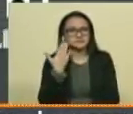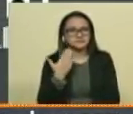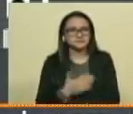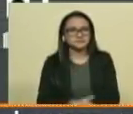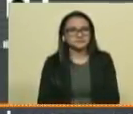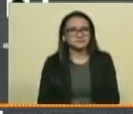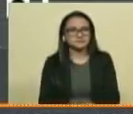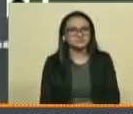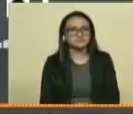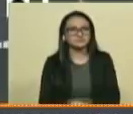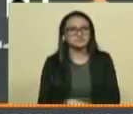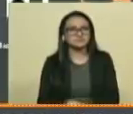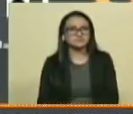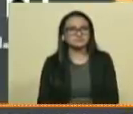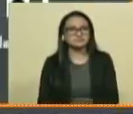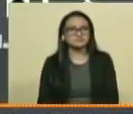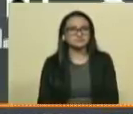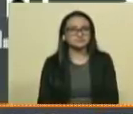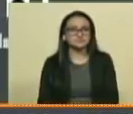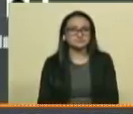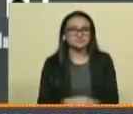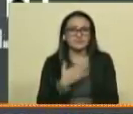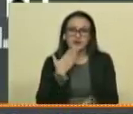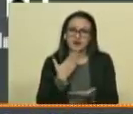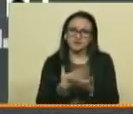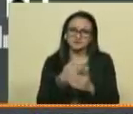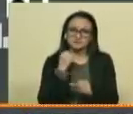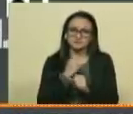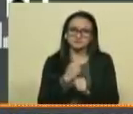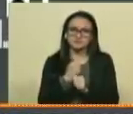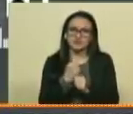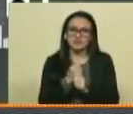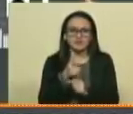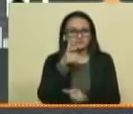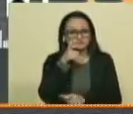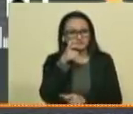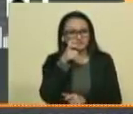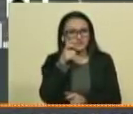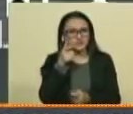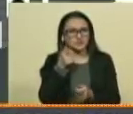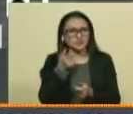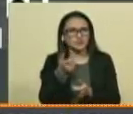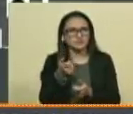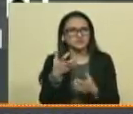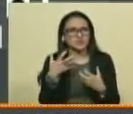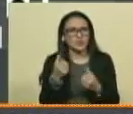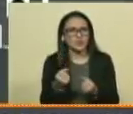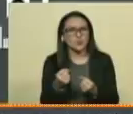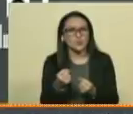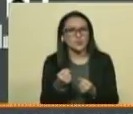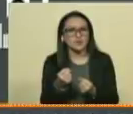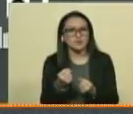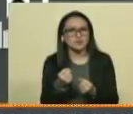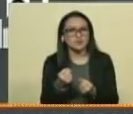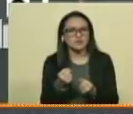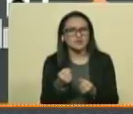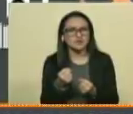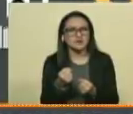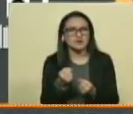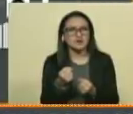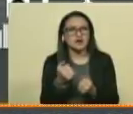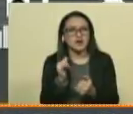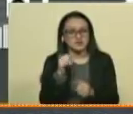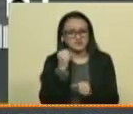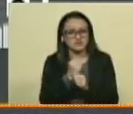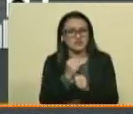desplazamiento. Gracias a un trabajo constante de seguimiento, de seguridad, que tienen todos nuestros trabajadores